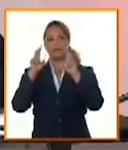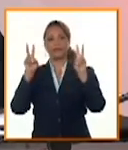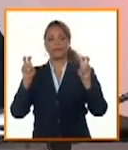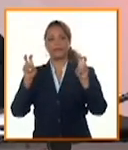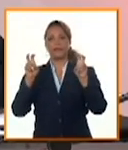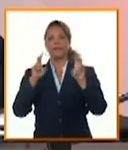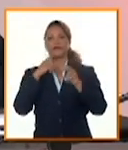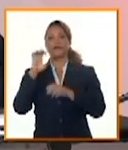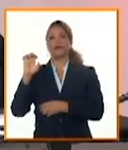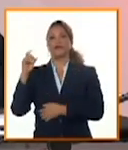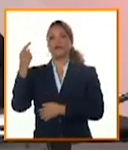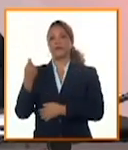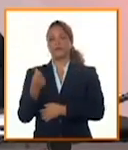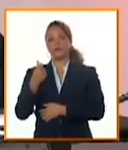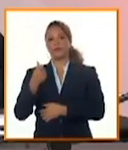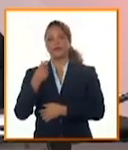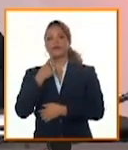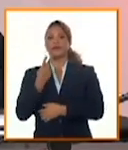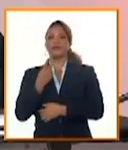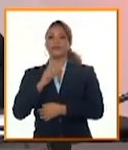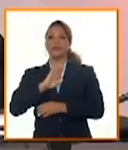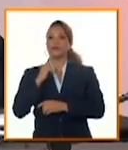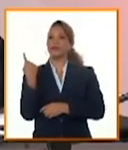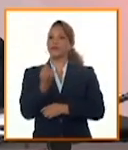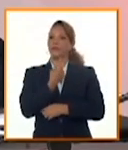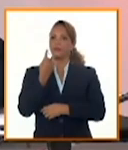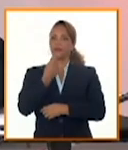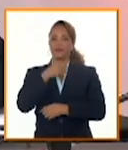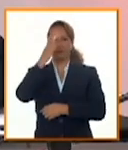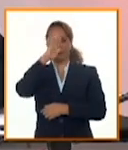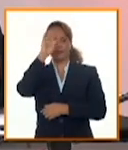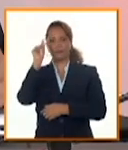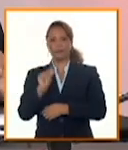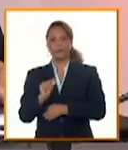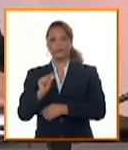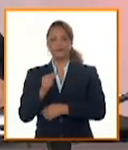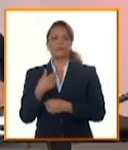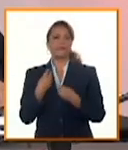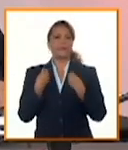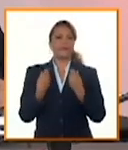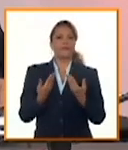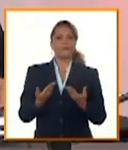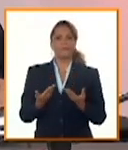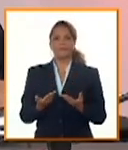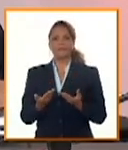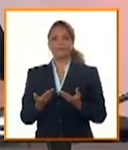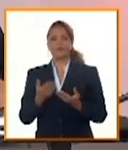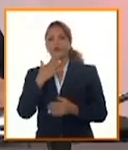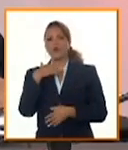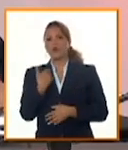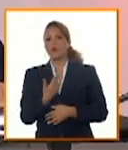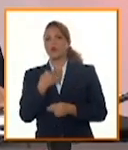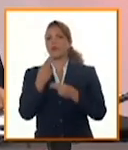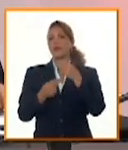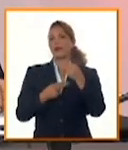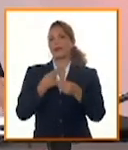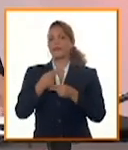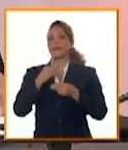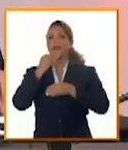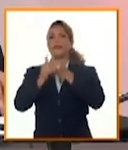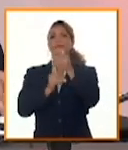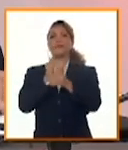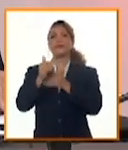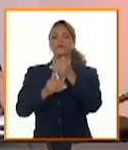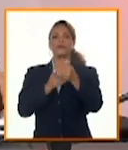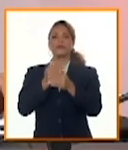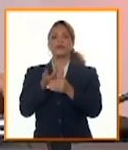y de la vida cotidiana de los cubanos Qué es lo que está ocurriendo Cómo va a hacerse este proceso Qué